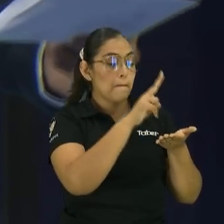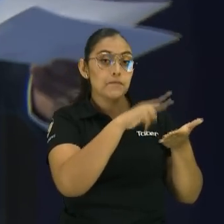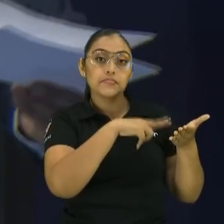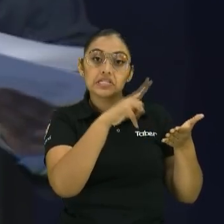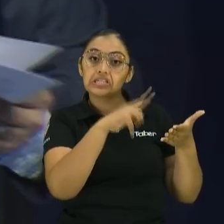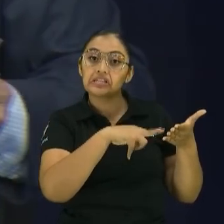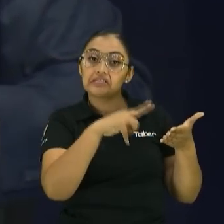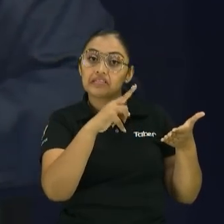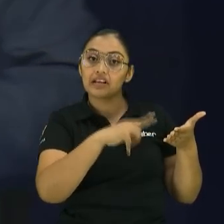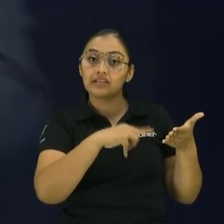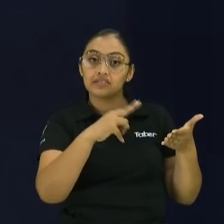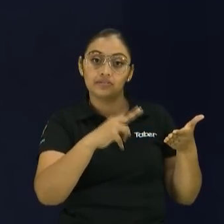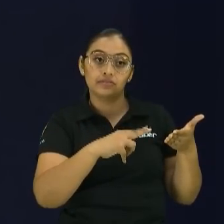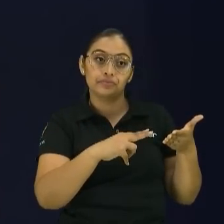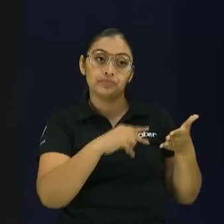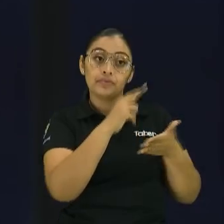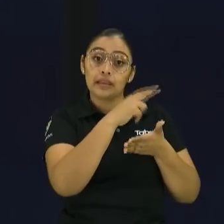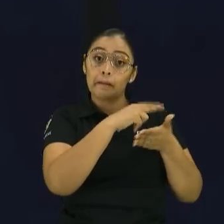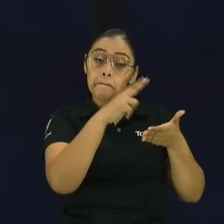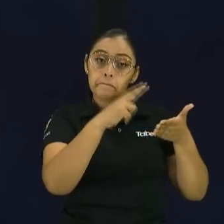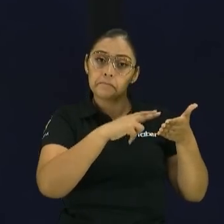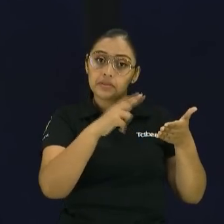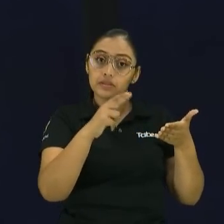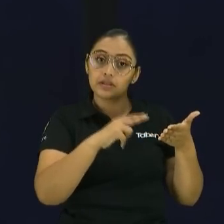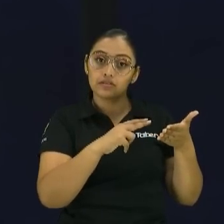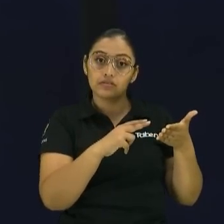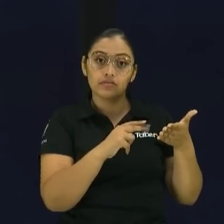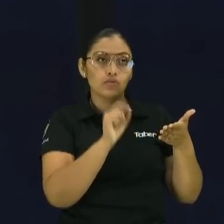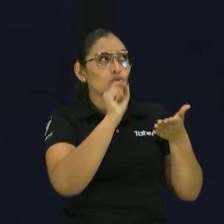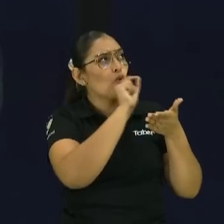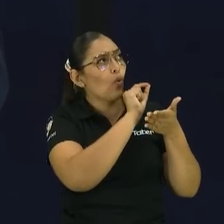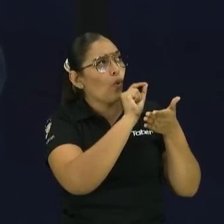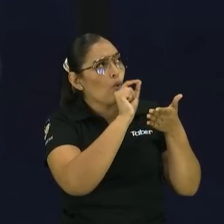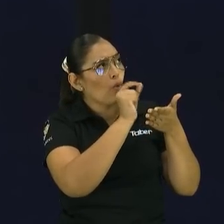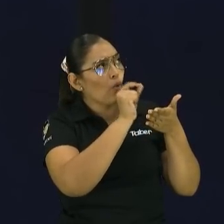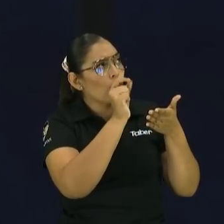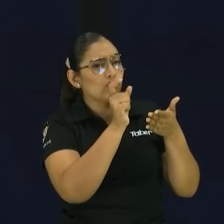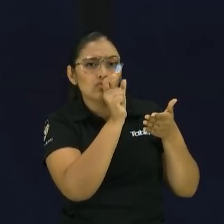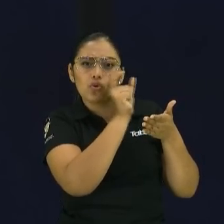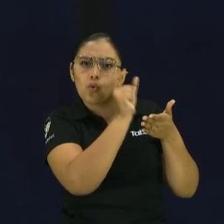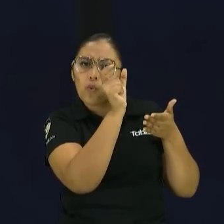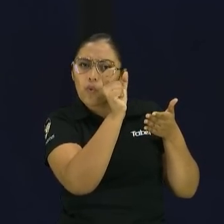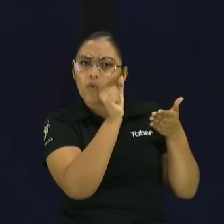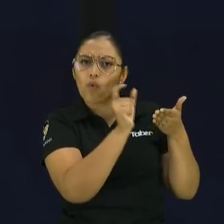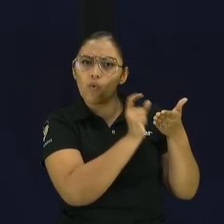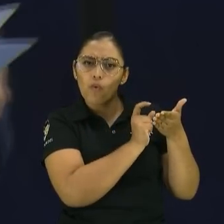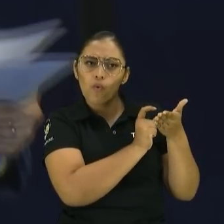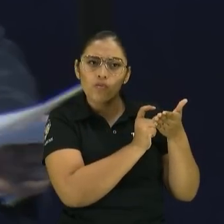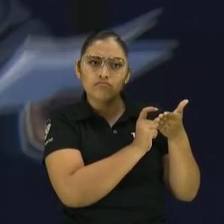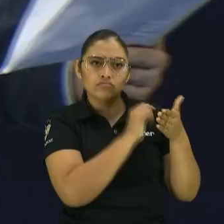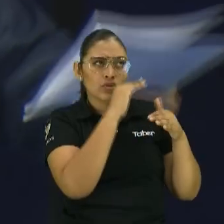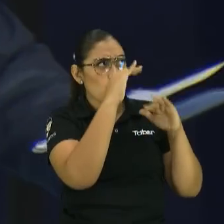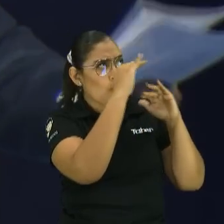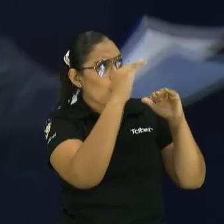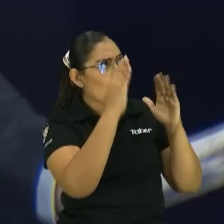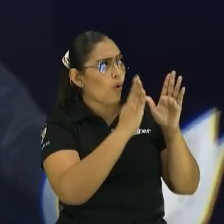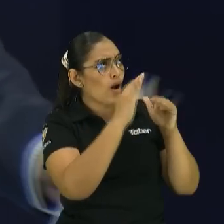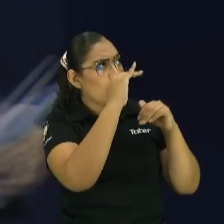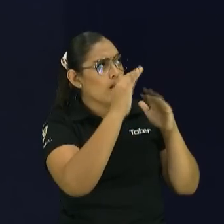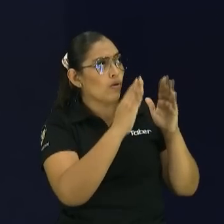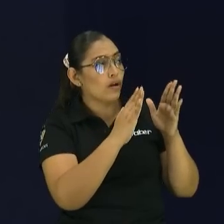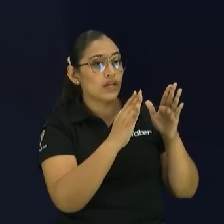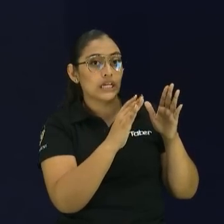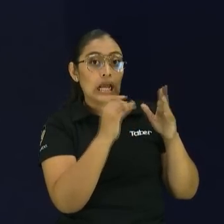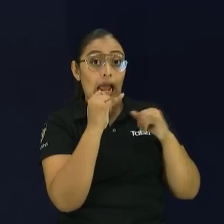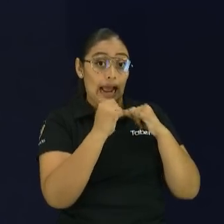a la palabra hermano por favor y las ponían a pintar los cuadros Y si seguían las instrucciones eran unas obras de